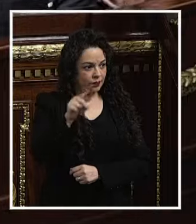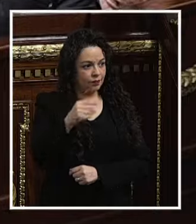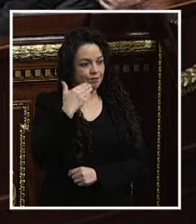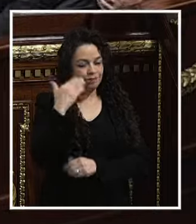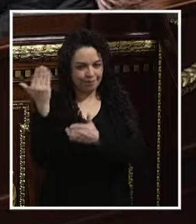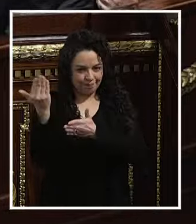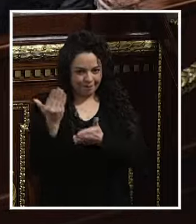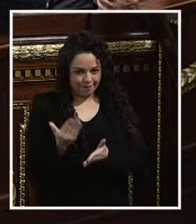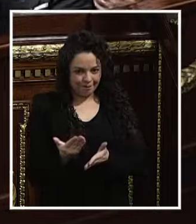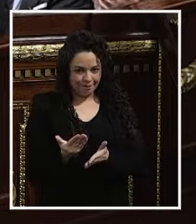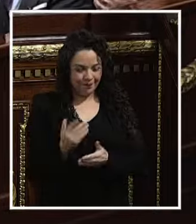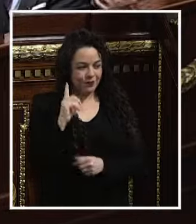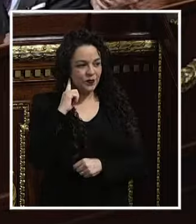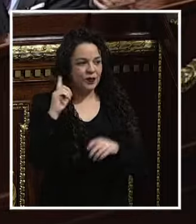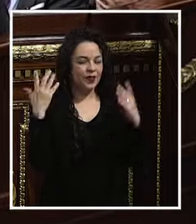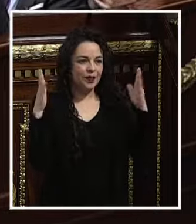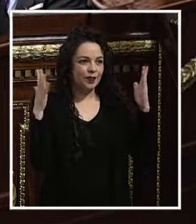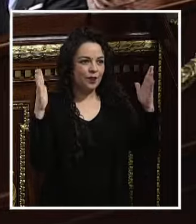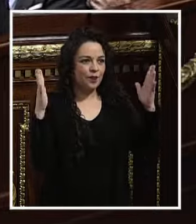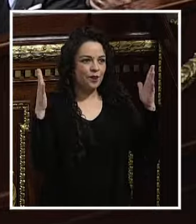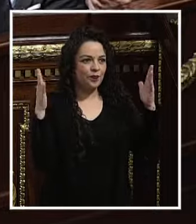Bienvenido.